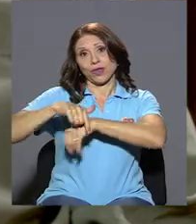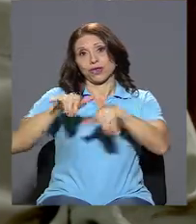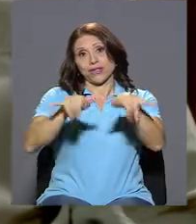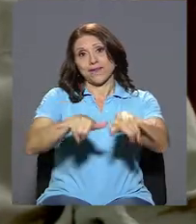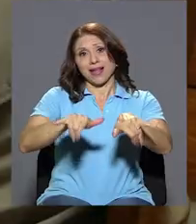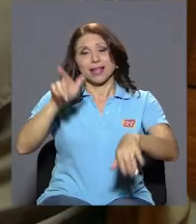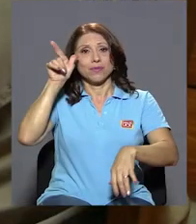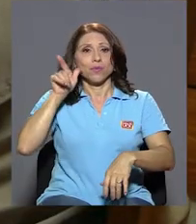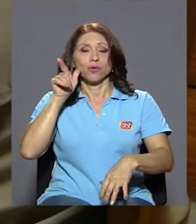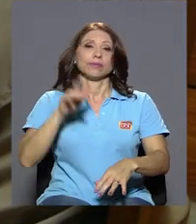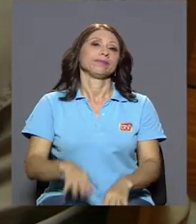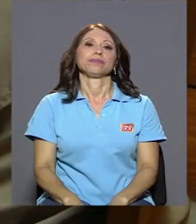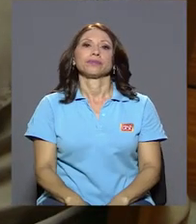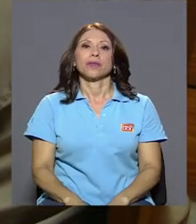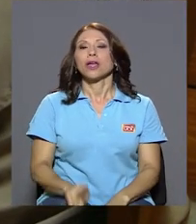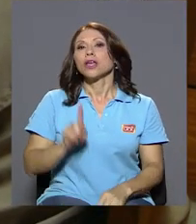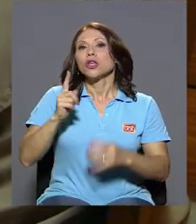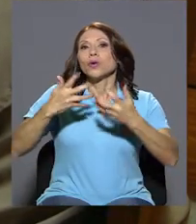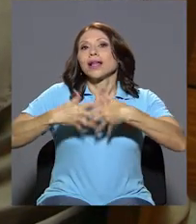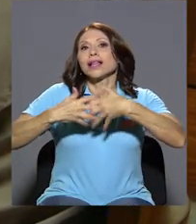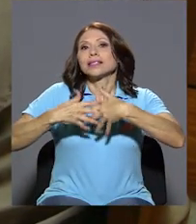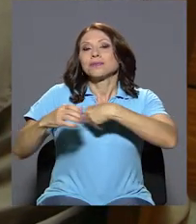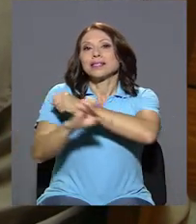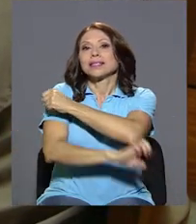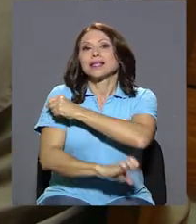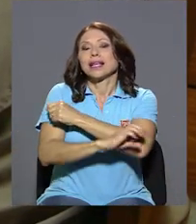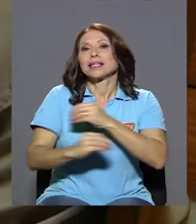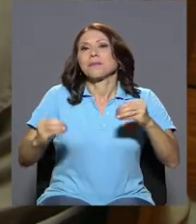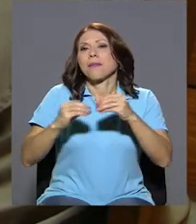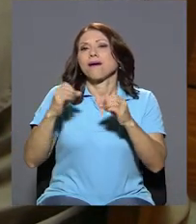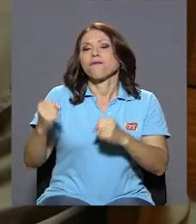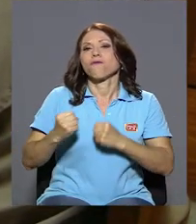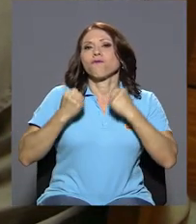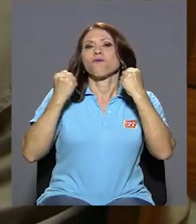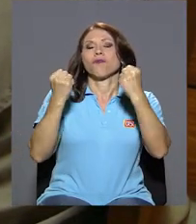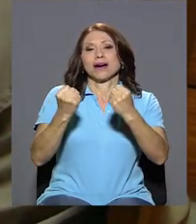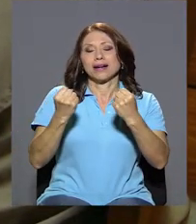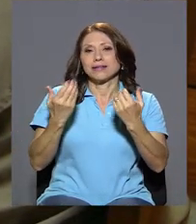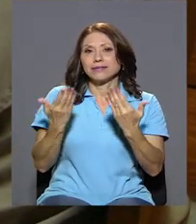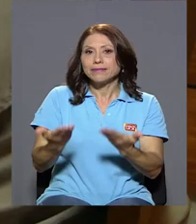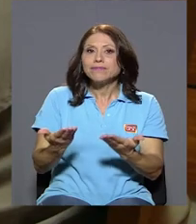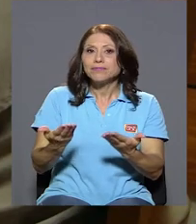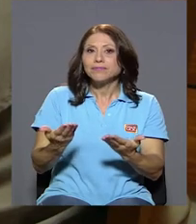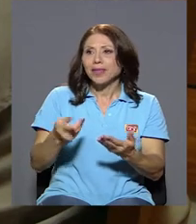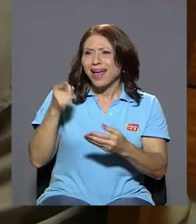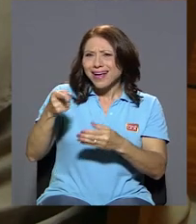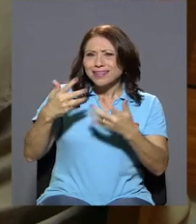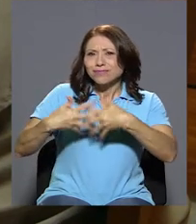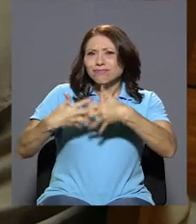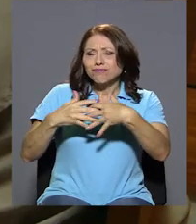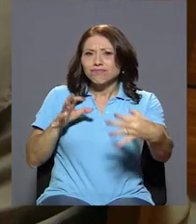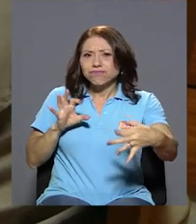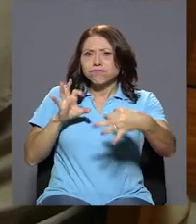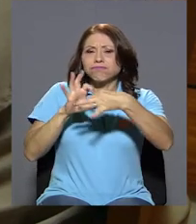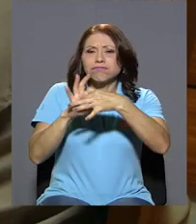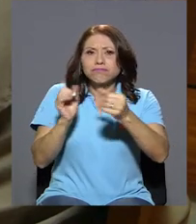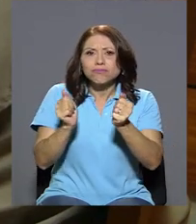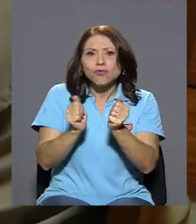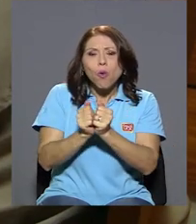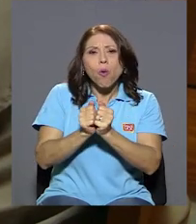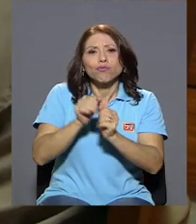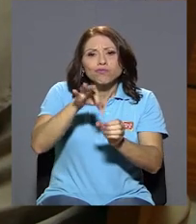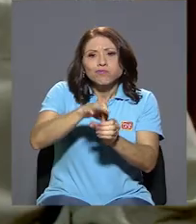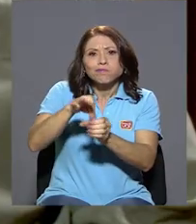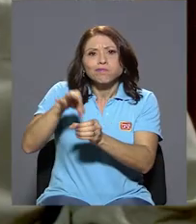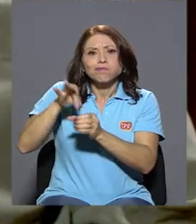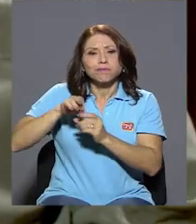ese momento eran los que estaban allí en limón 9 y una de las empresas extranjeros más fuertes será sin duda aquella que tenía que ver